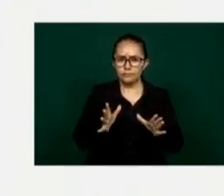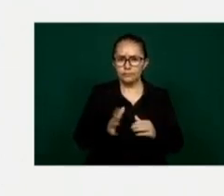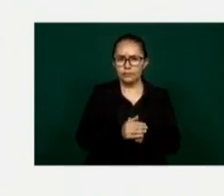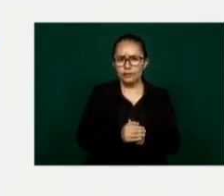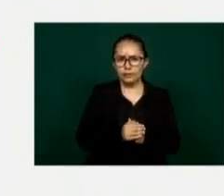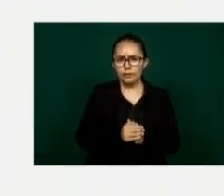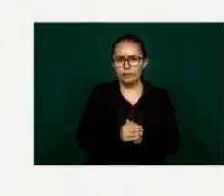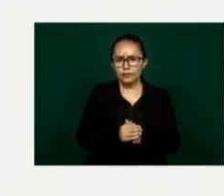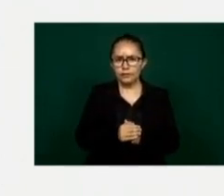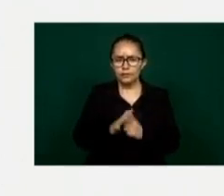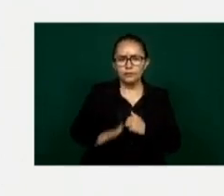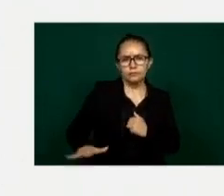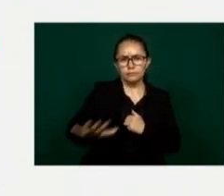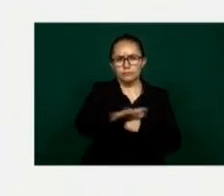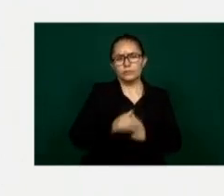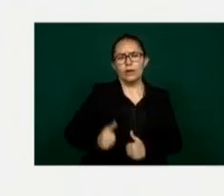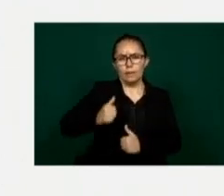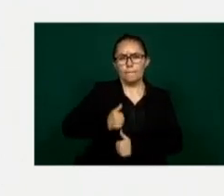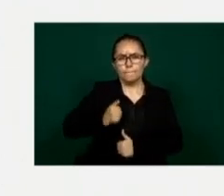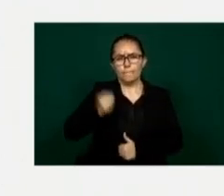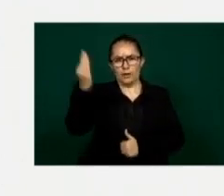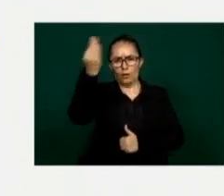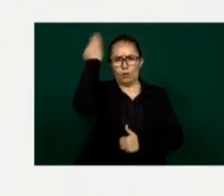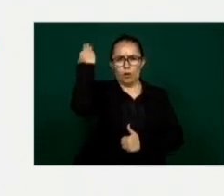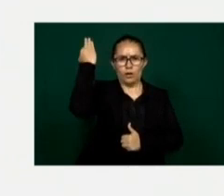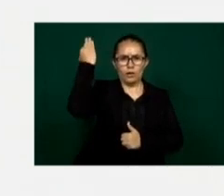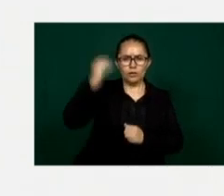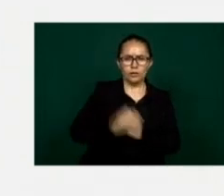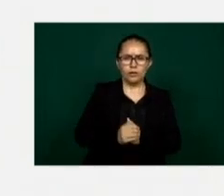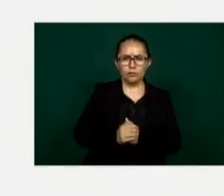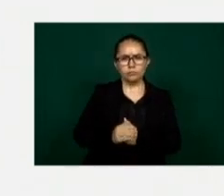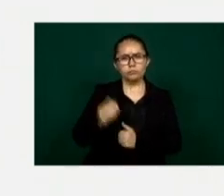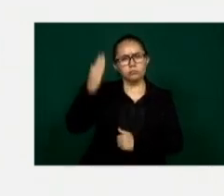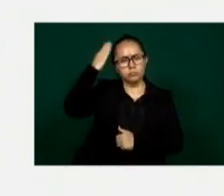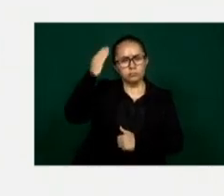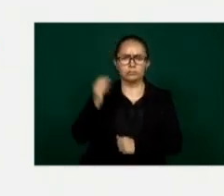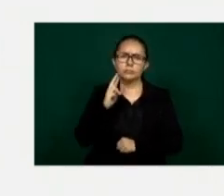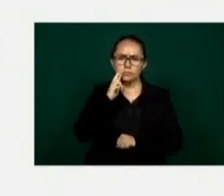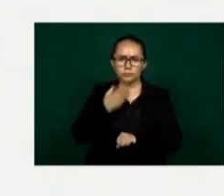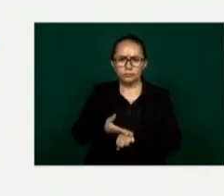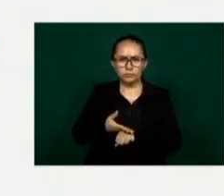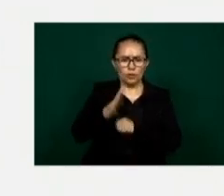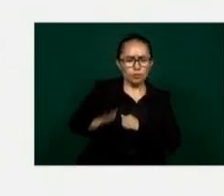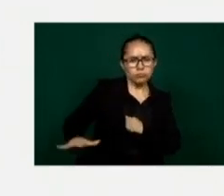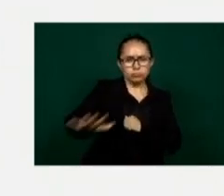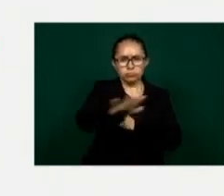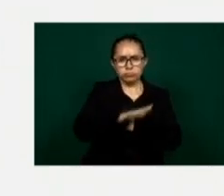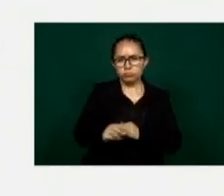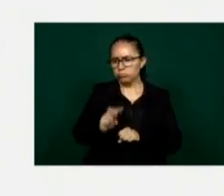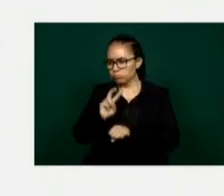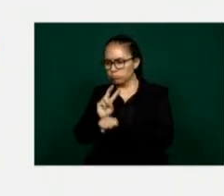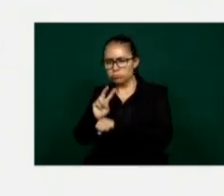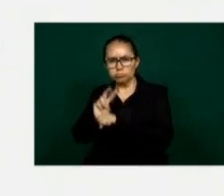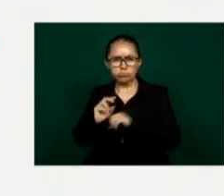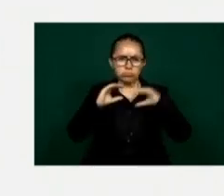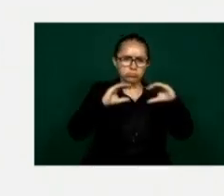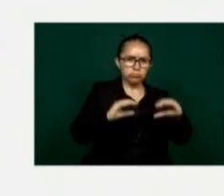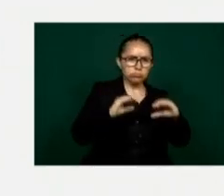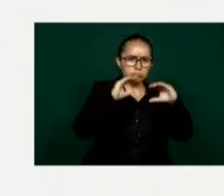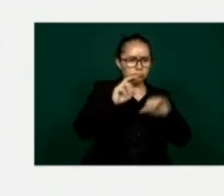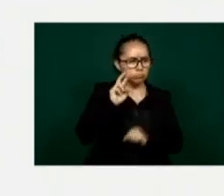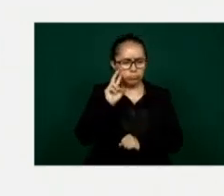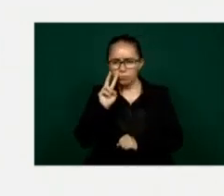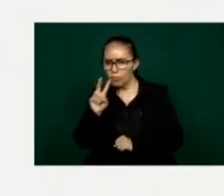de la Guardia Nacional teniendo la responsabilidad sobre estas áreas. Ahí ustedes pueden